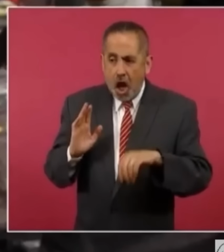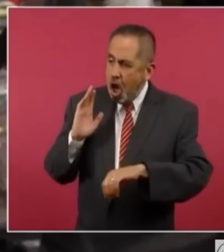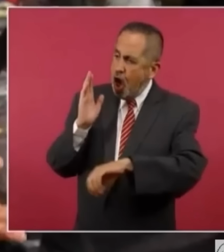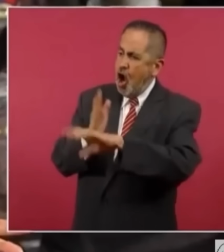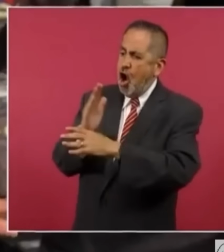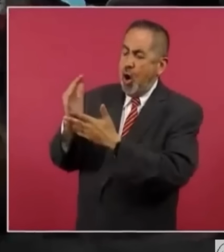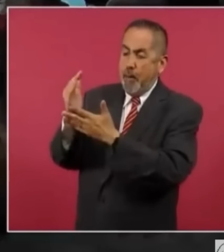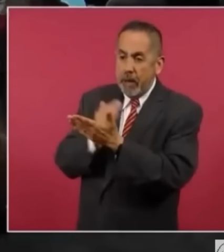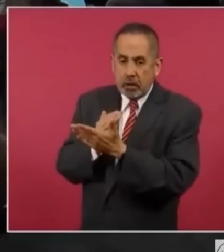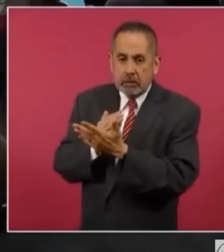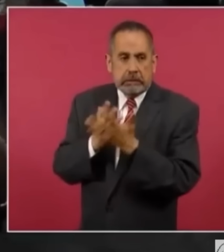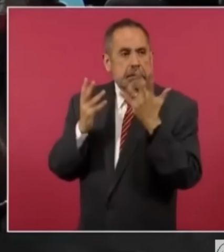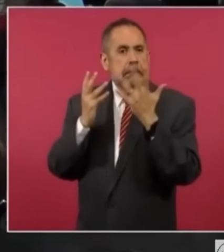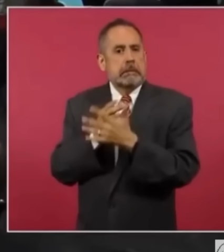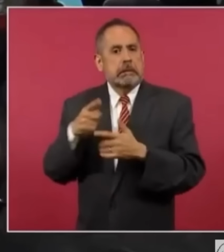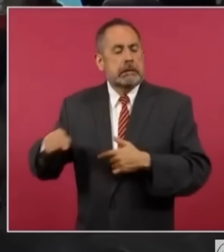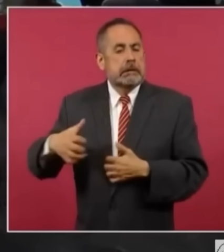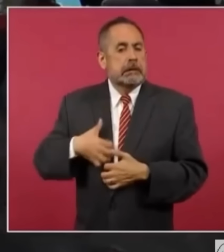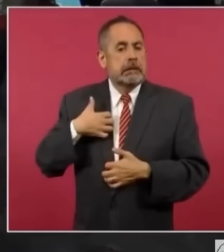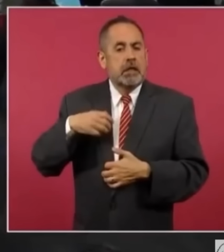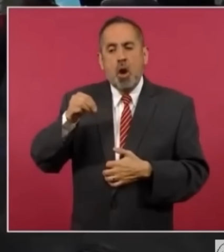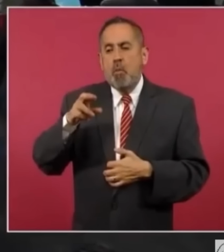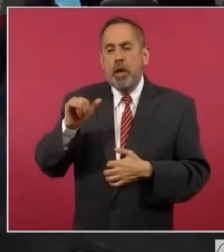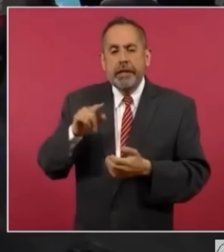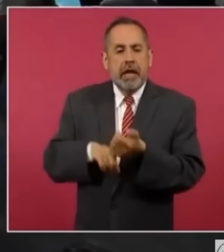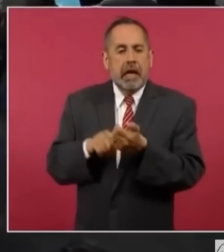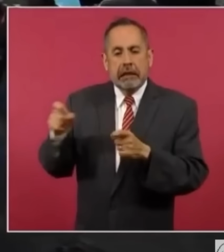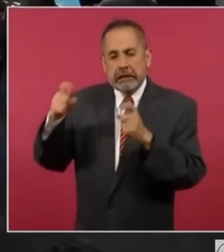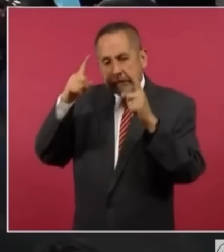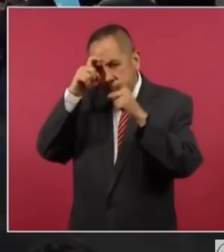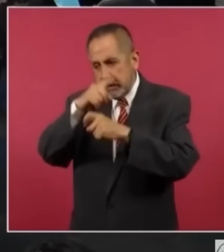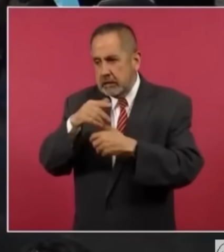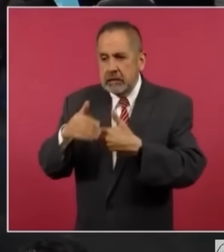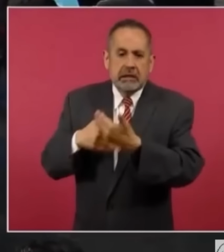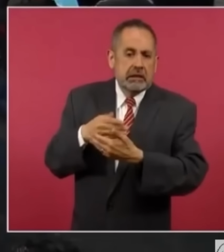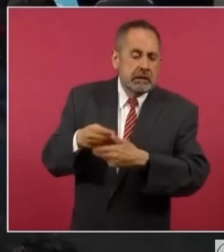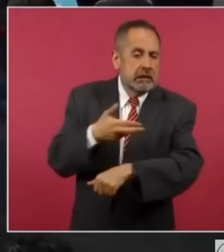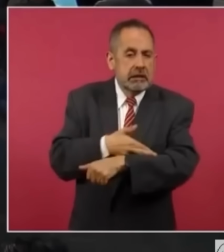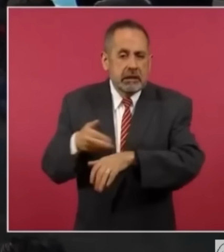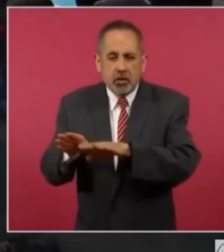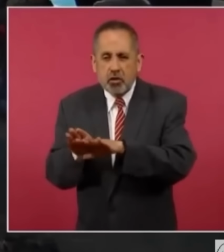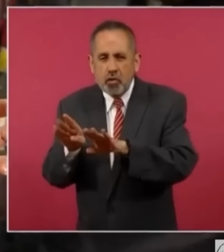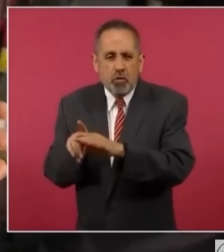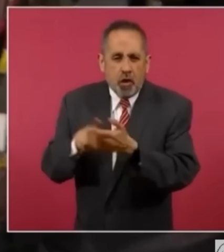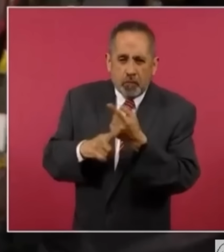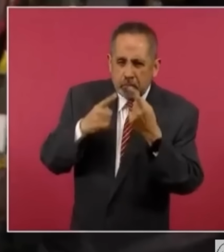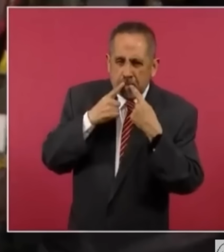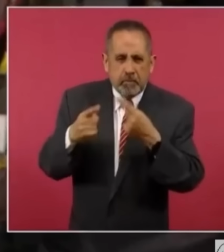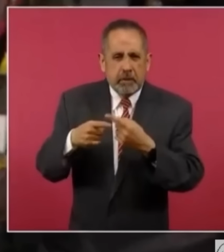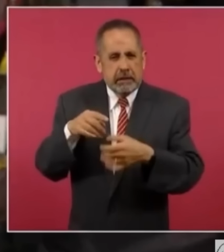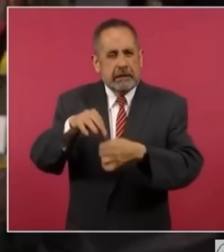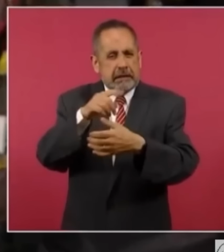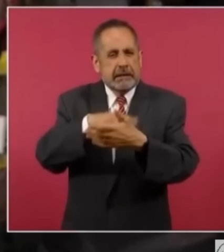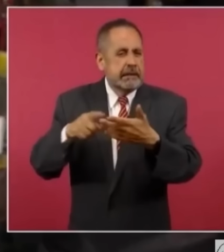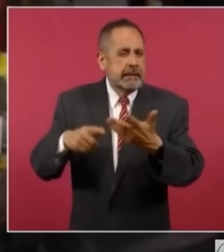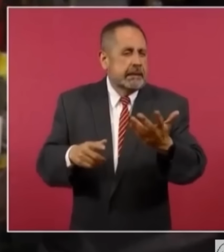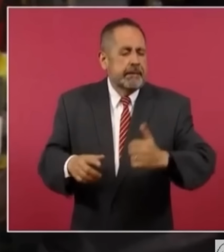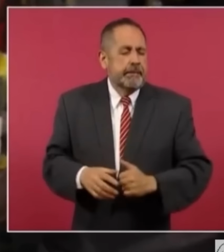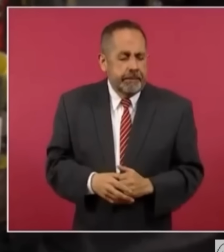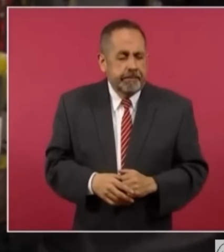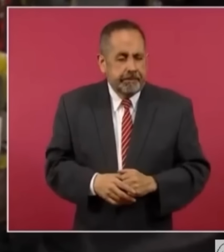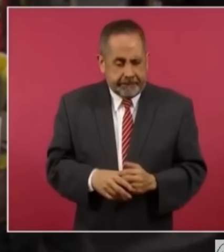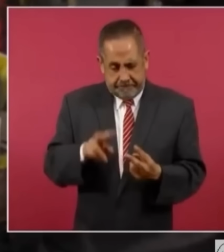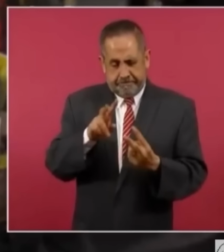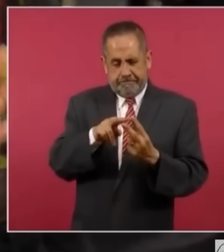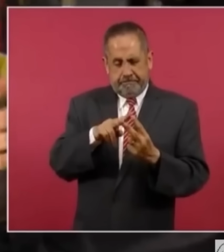simplificarlo pues será muy distinta y muy difícil la operación en torno a línea de cuestiones electorales. Preguntarle en torno a estos